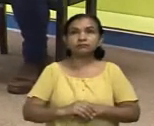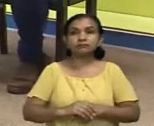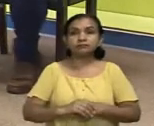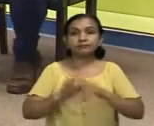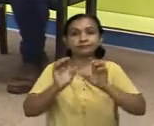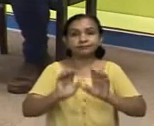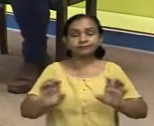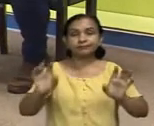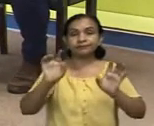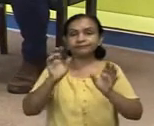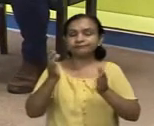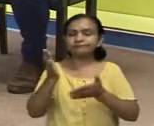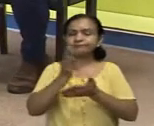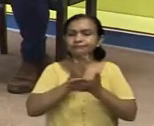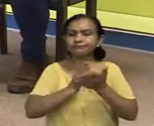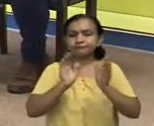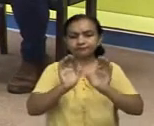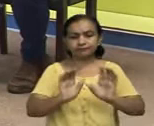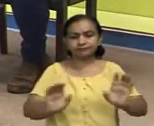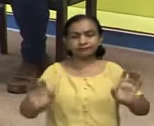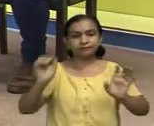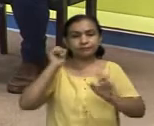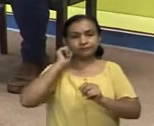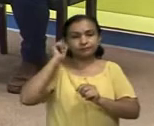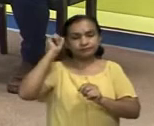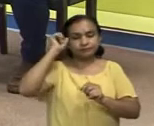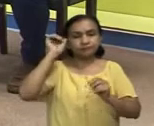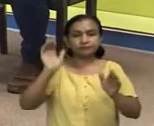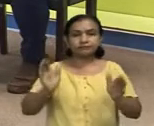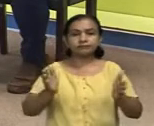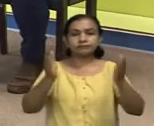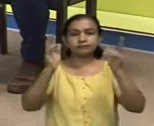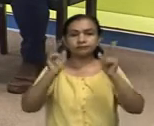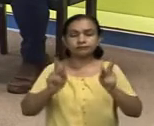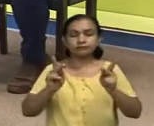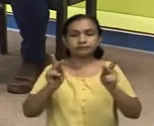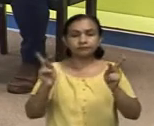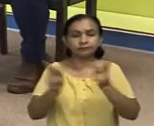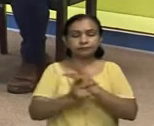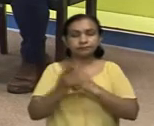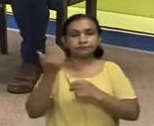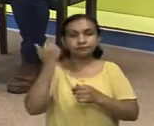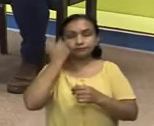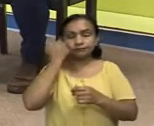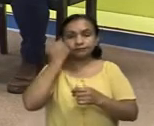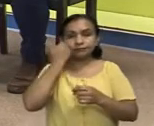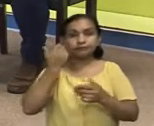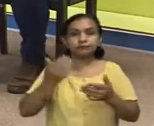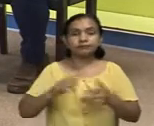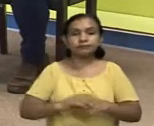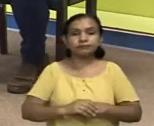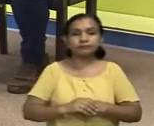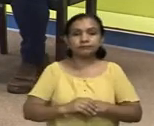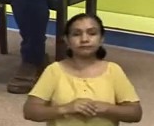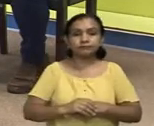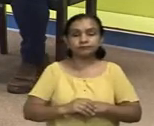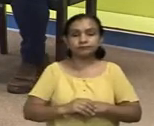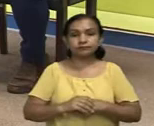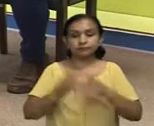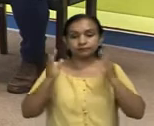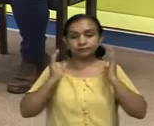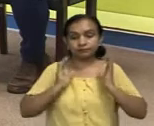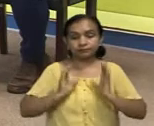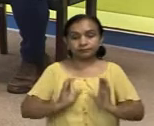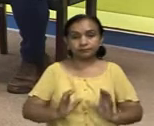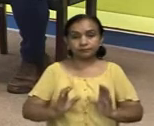edades en riesgo, tanto como niños como adultos mayores o con enfermedades crónicas. Lo que pasa es de que el sistema aún está...